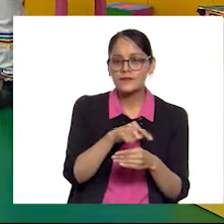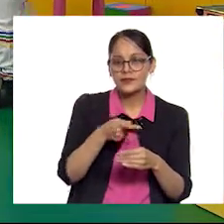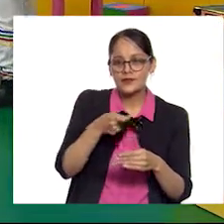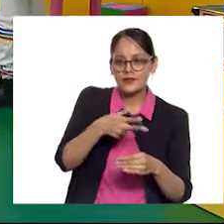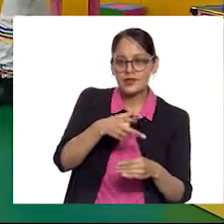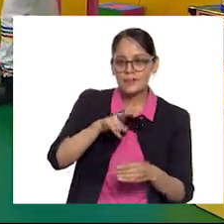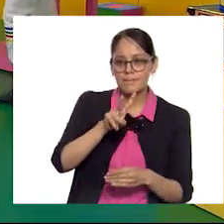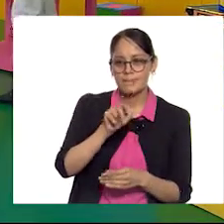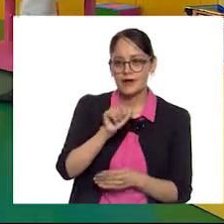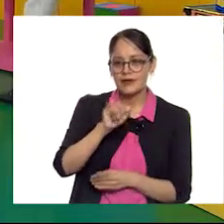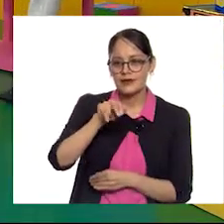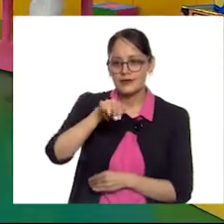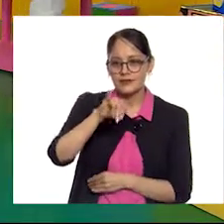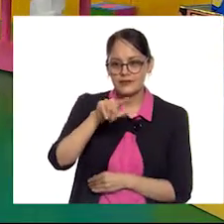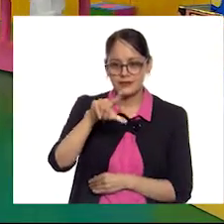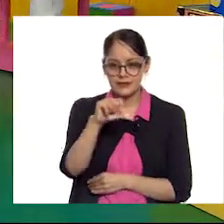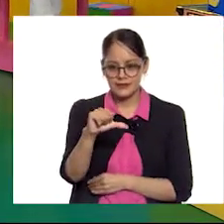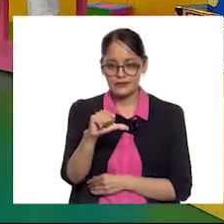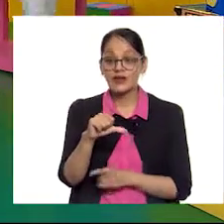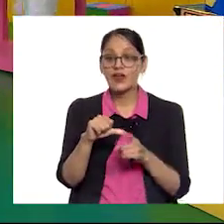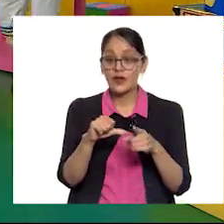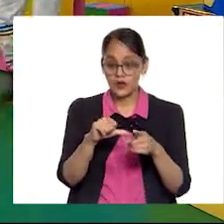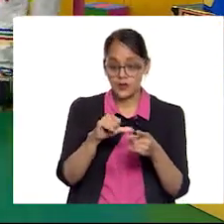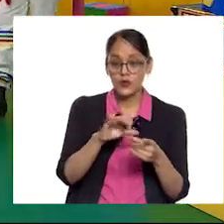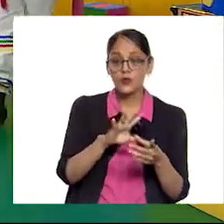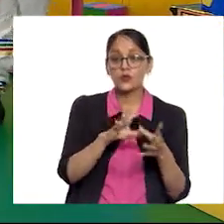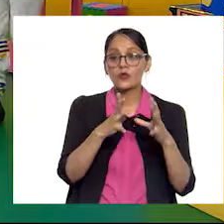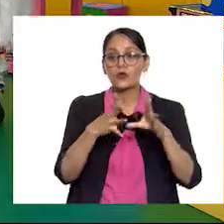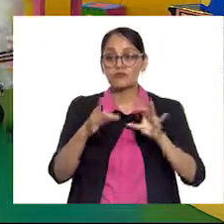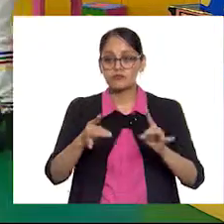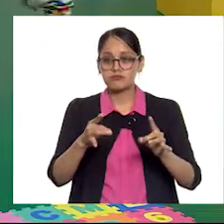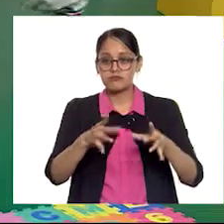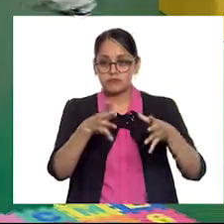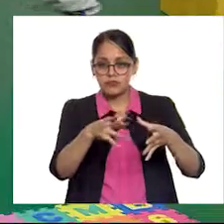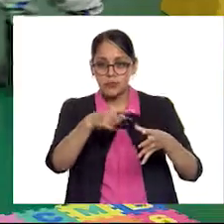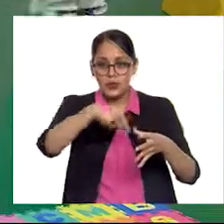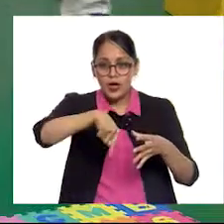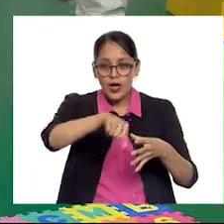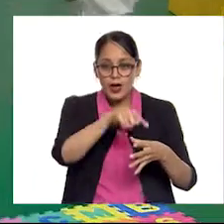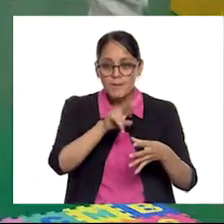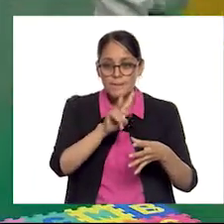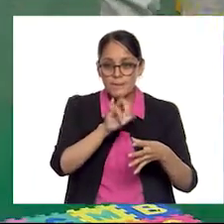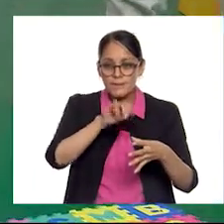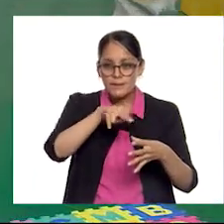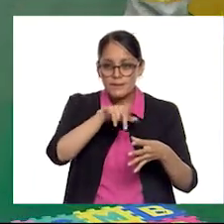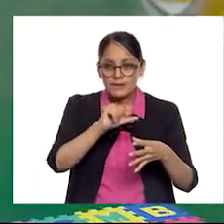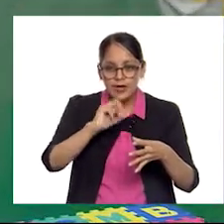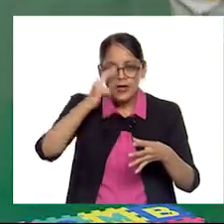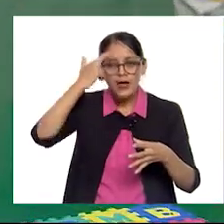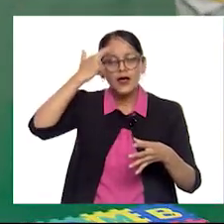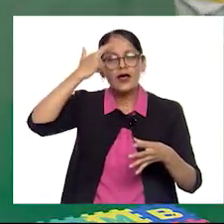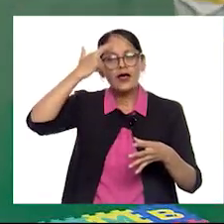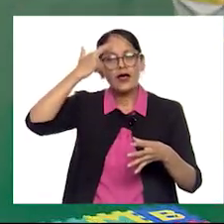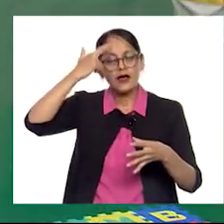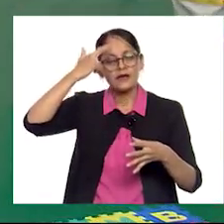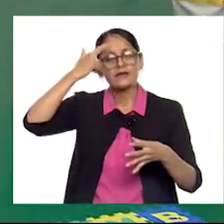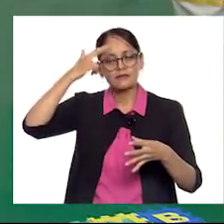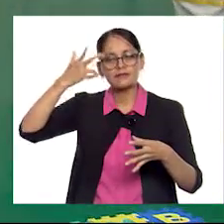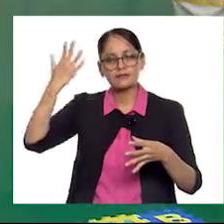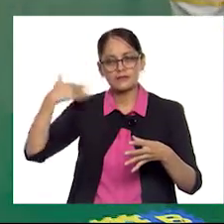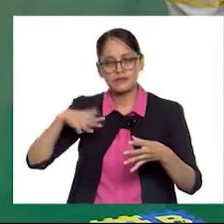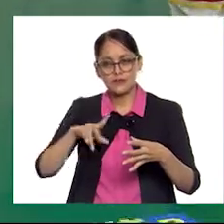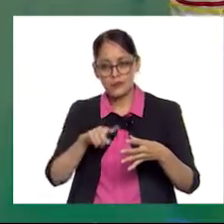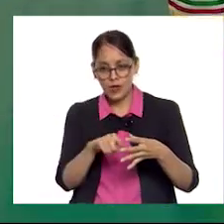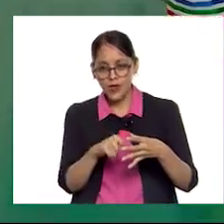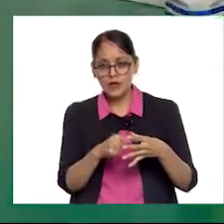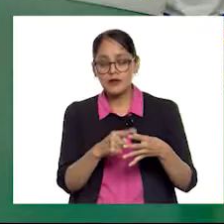vainilla. Un revés sufrió el hechizo, ya que la vainilla sería recordada y alabada, mientras